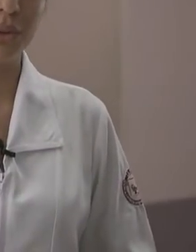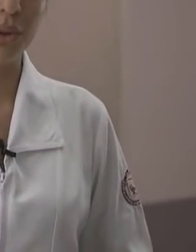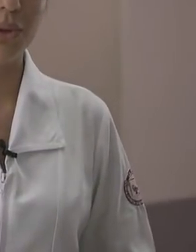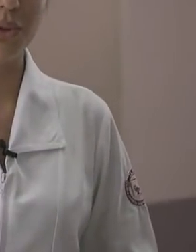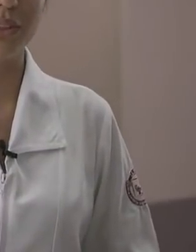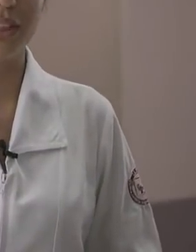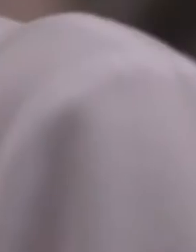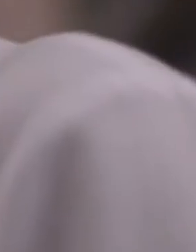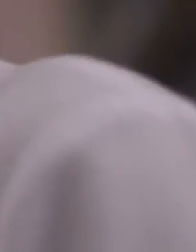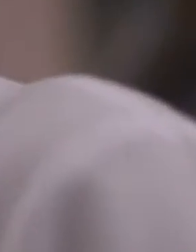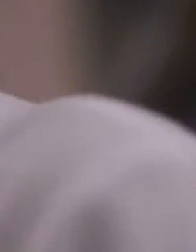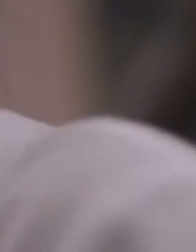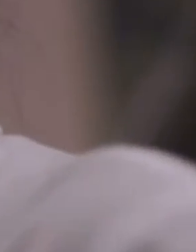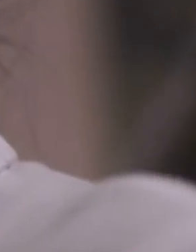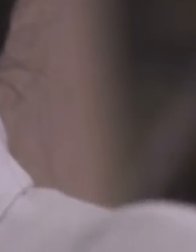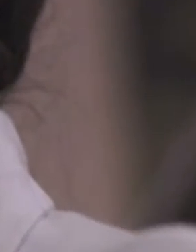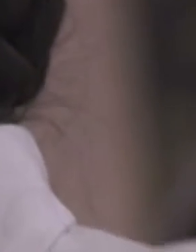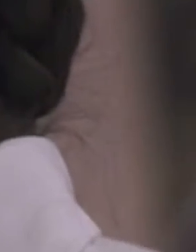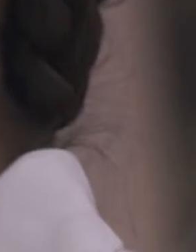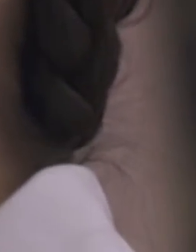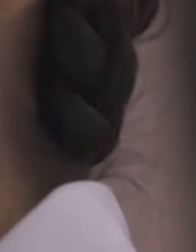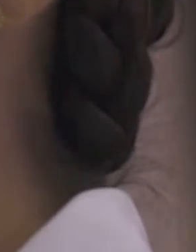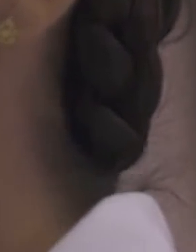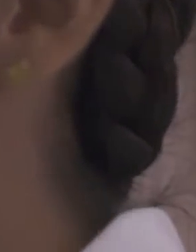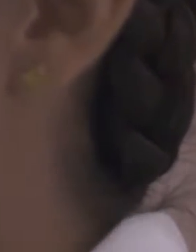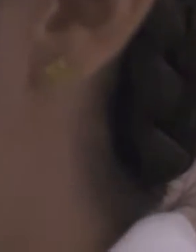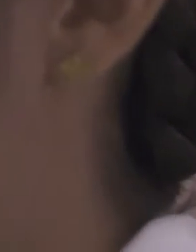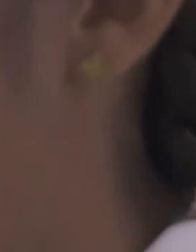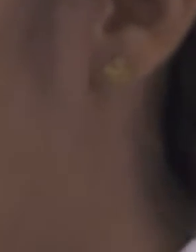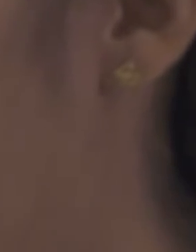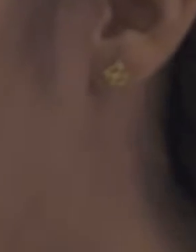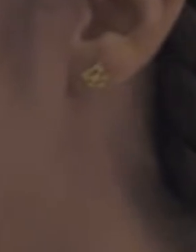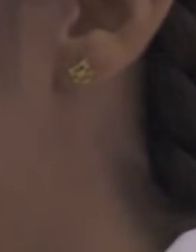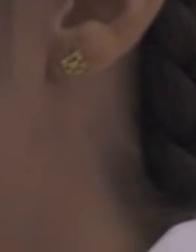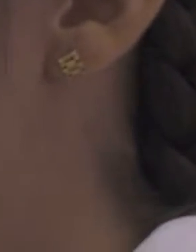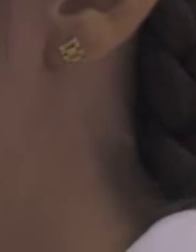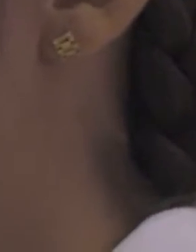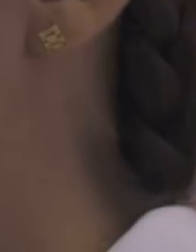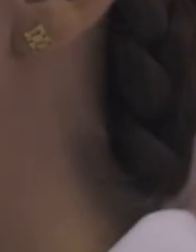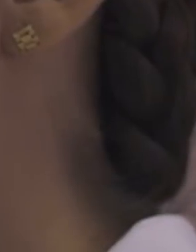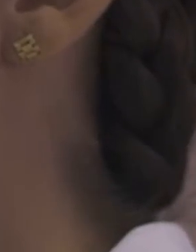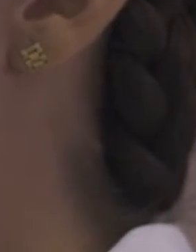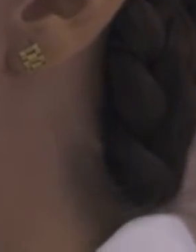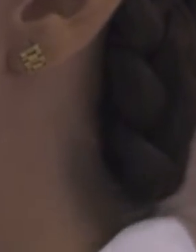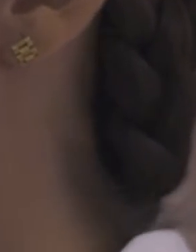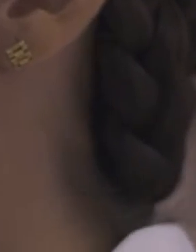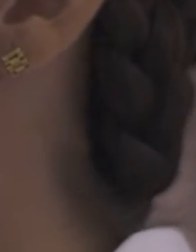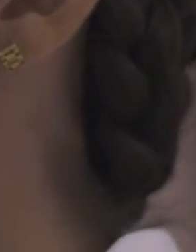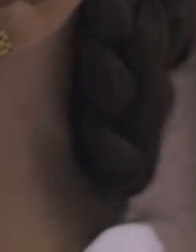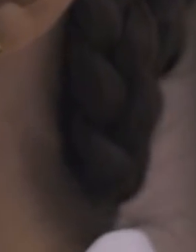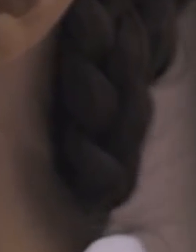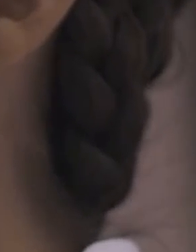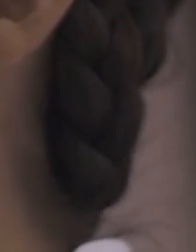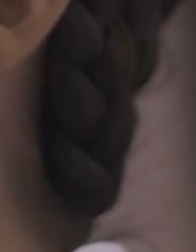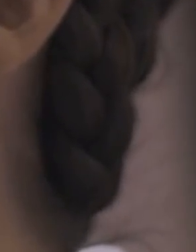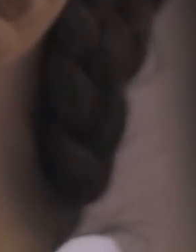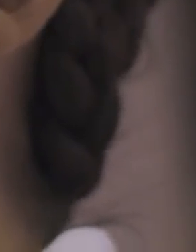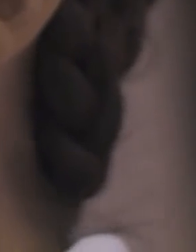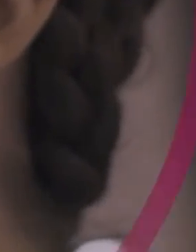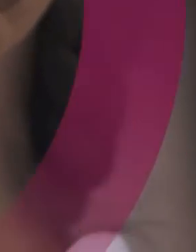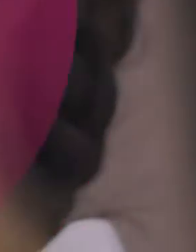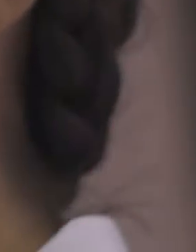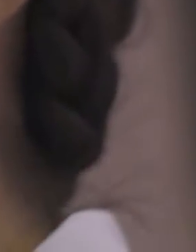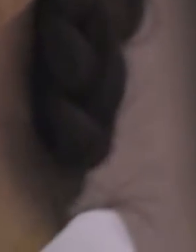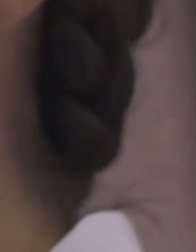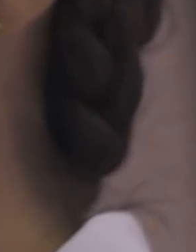médicos, odontólogos, ingenieros. Entonces, todos juntos somos una familia y representamos con orgullo al Politécnico.